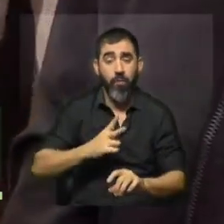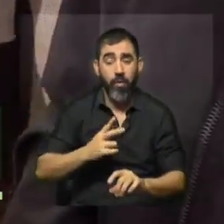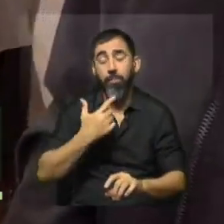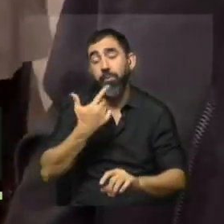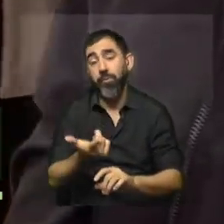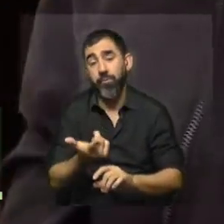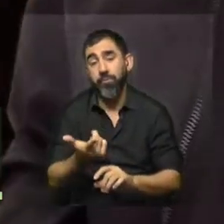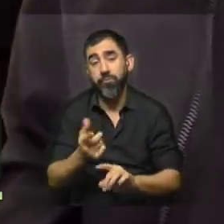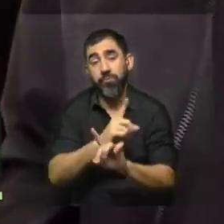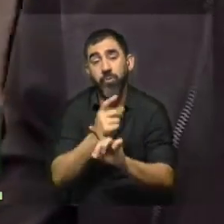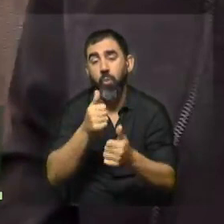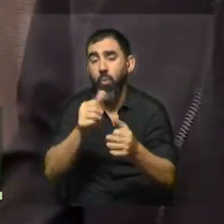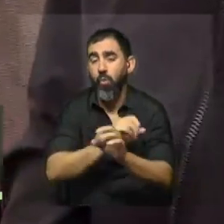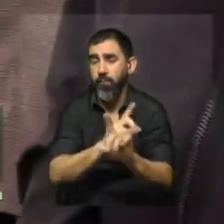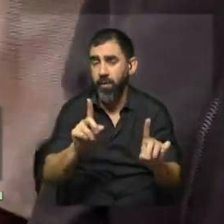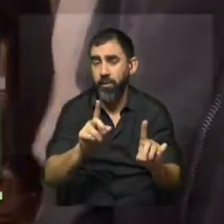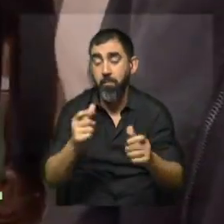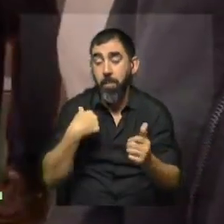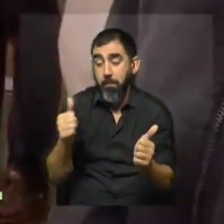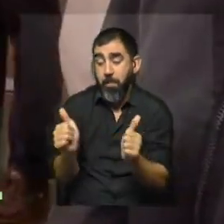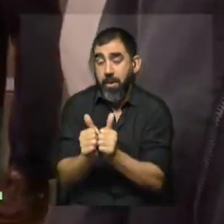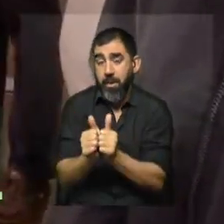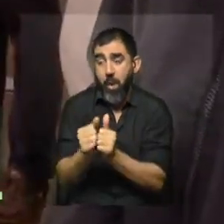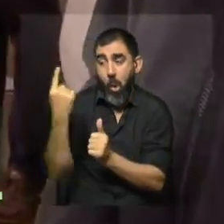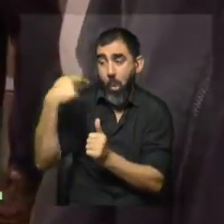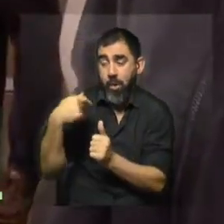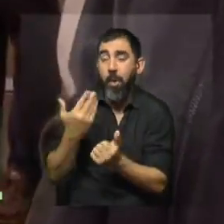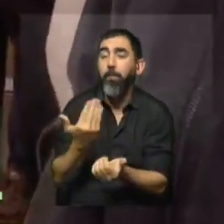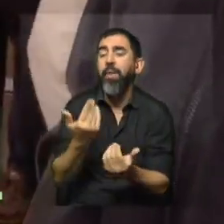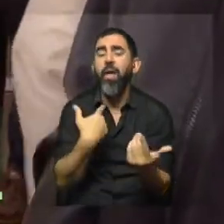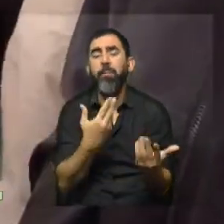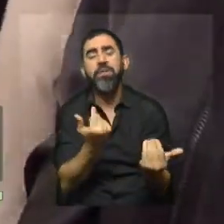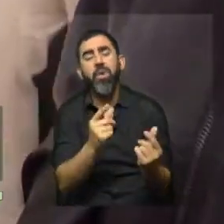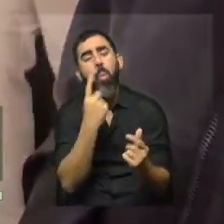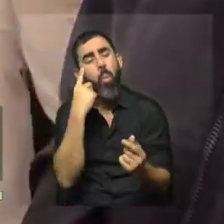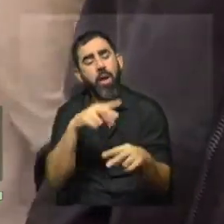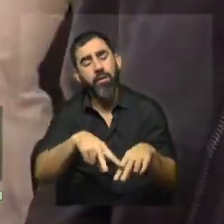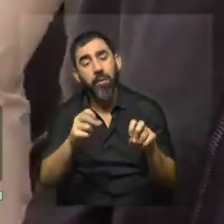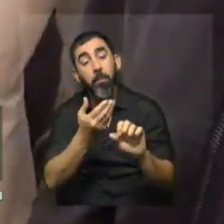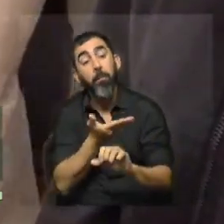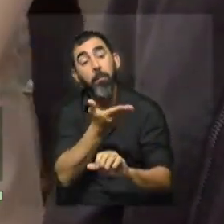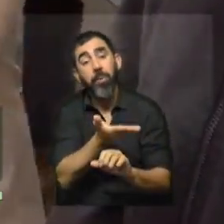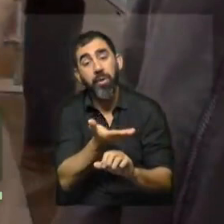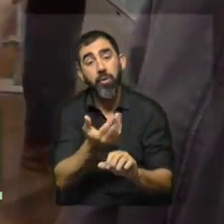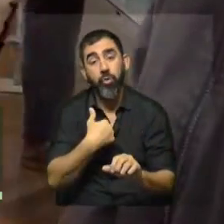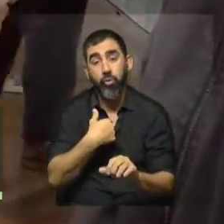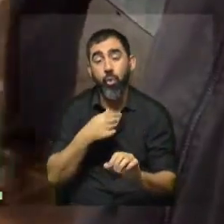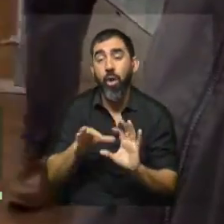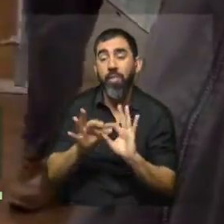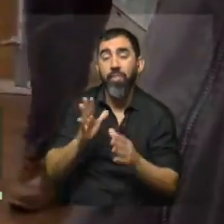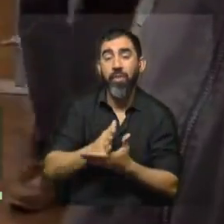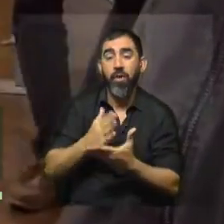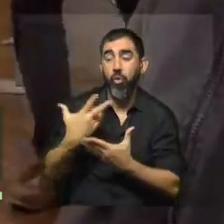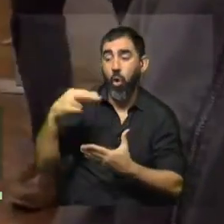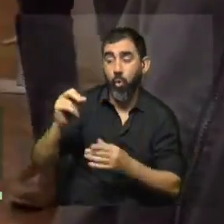ejemplo, eso no está muy bien, que tu pareja te obligue o te pida a revisar el celular. Capaz que te lo puede pedir, pero vos estás en todo tu derecho